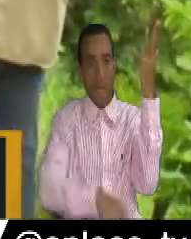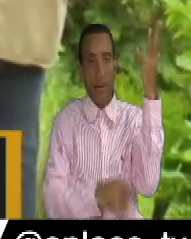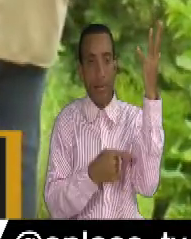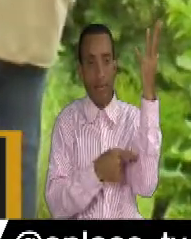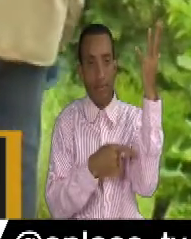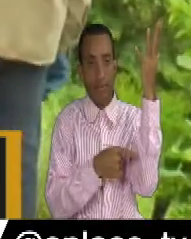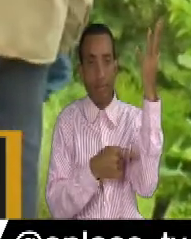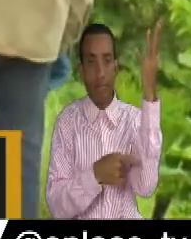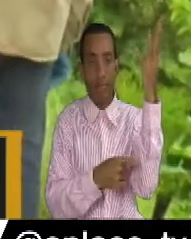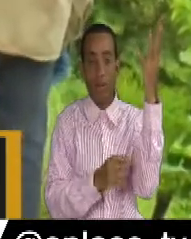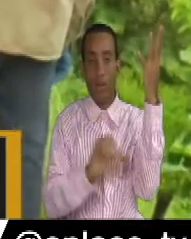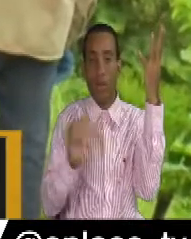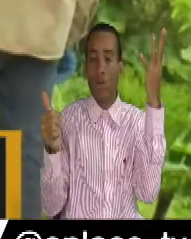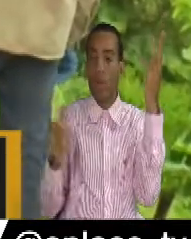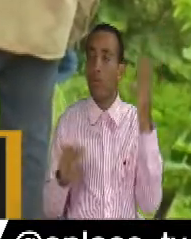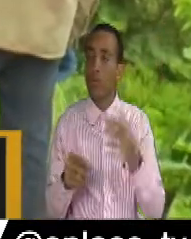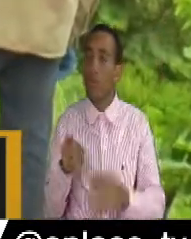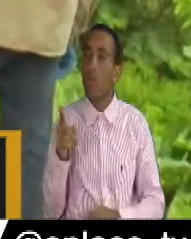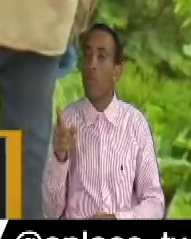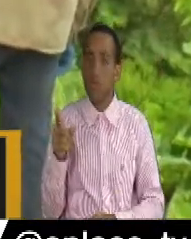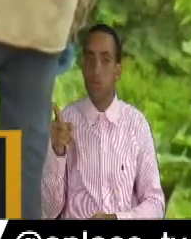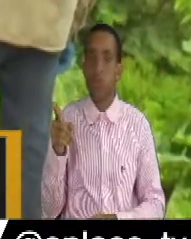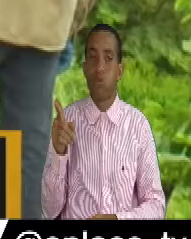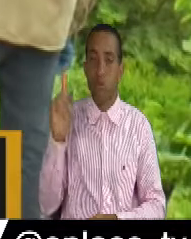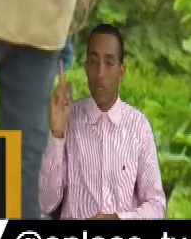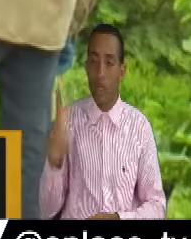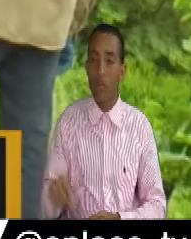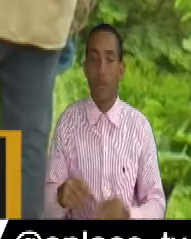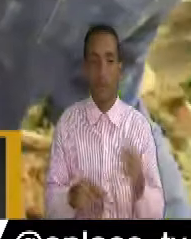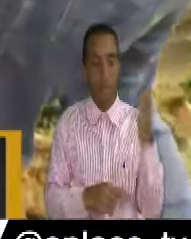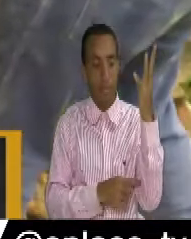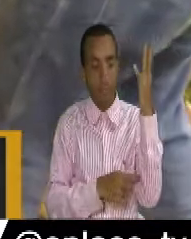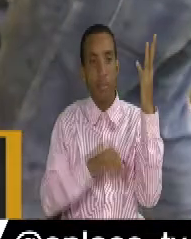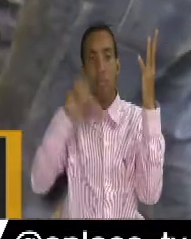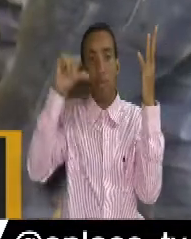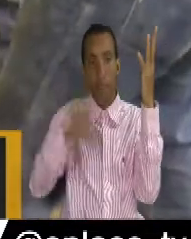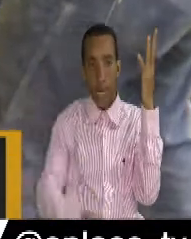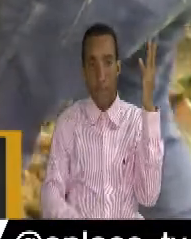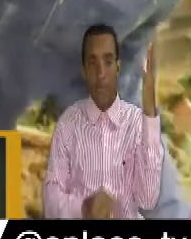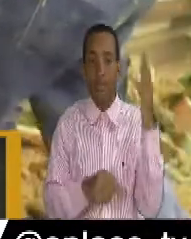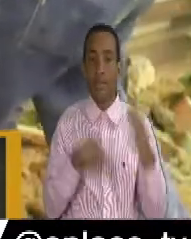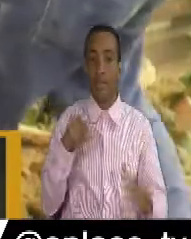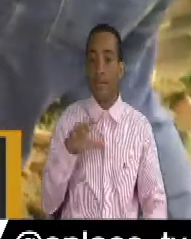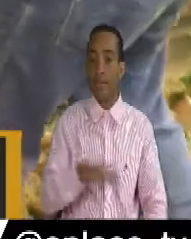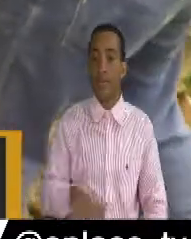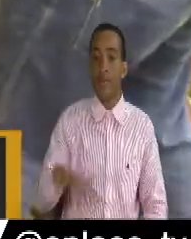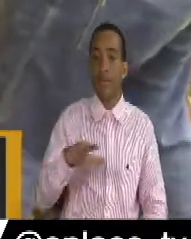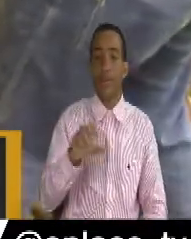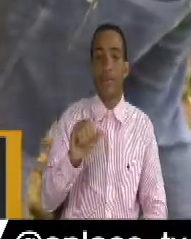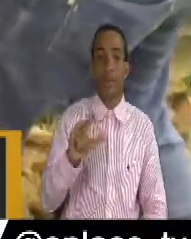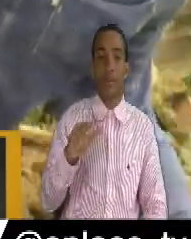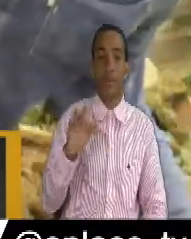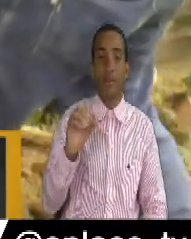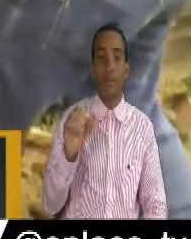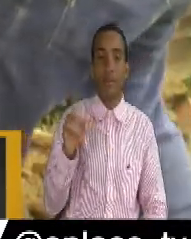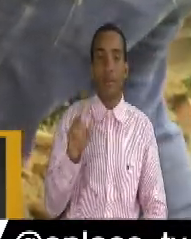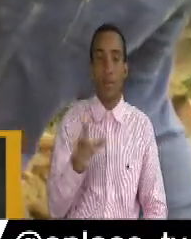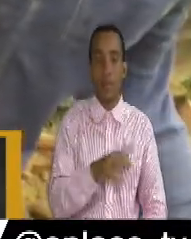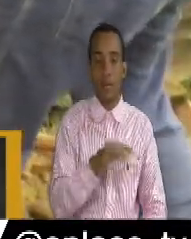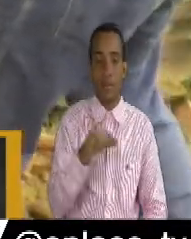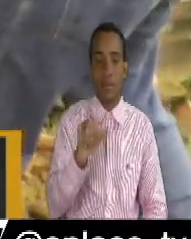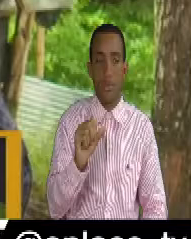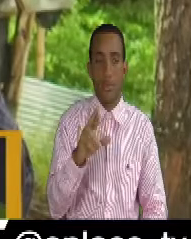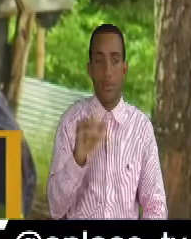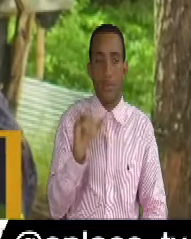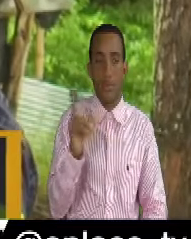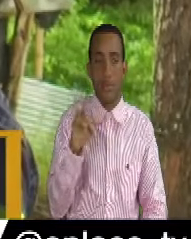eso, otro árbol que está dentro de la vía en Altos del Paraíso. Ya se cubrió toda esa emergencia, gracias a